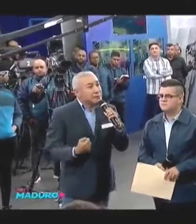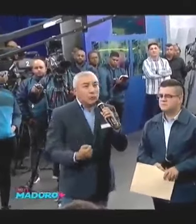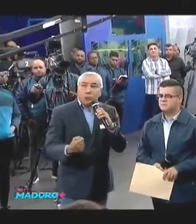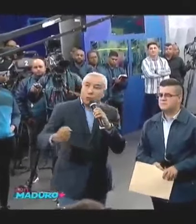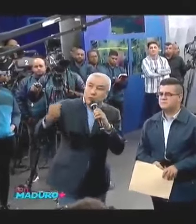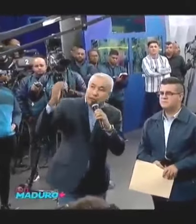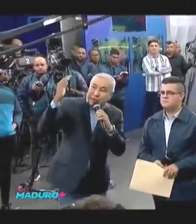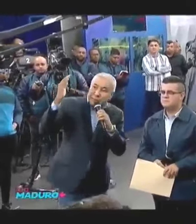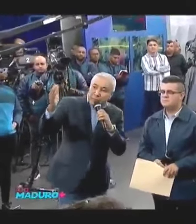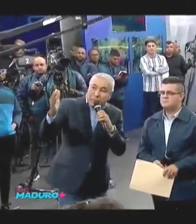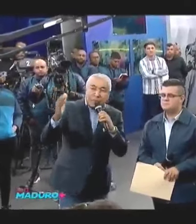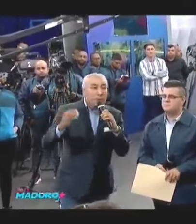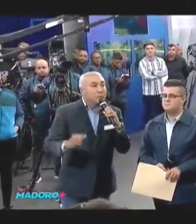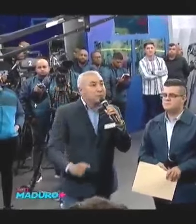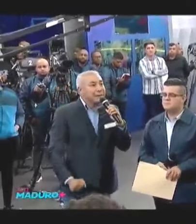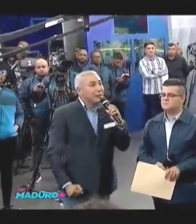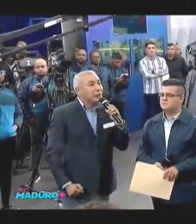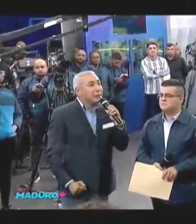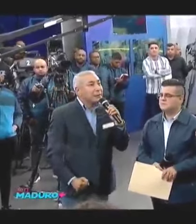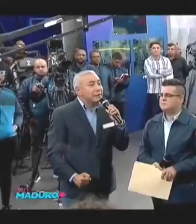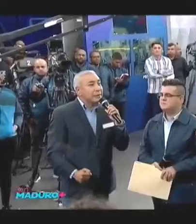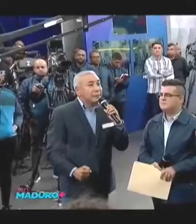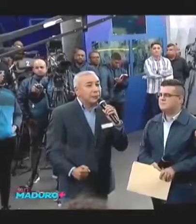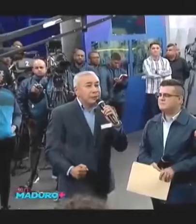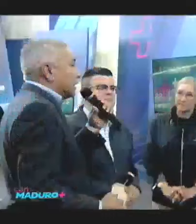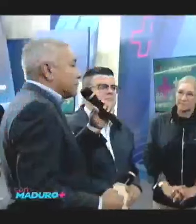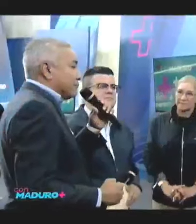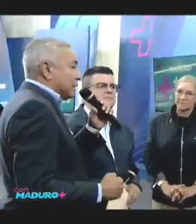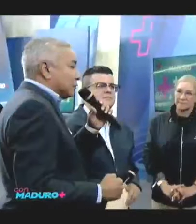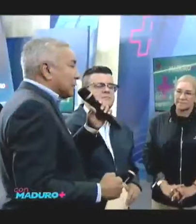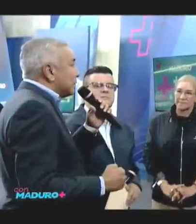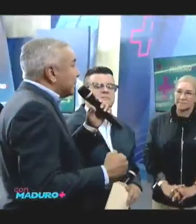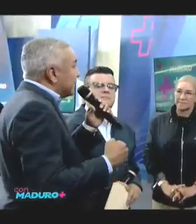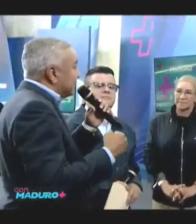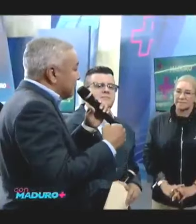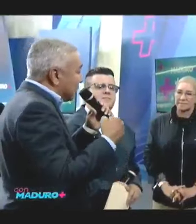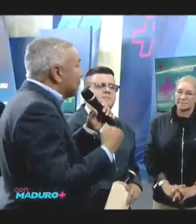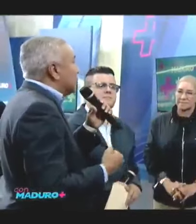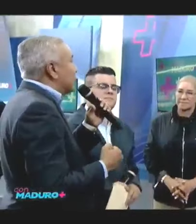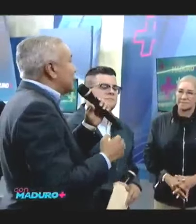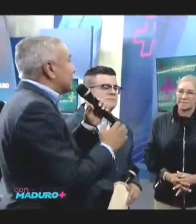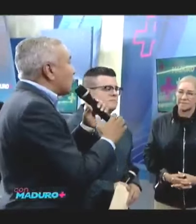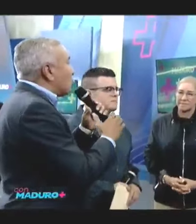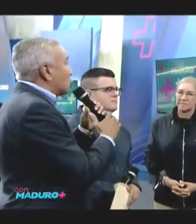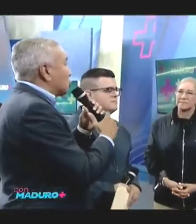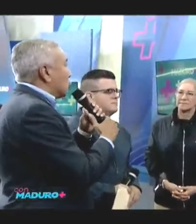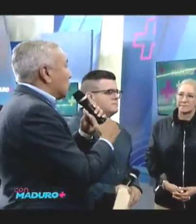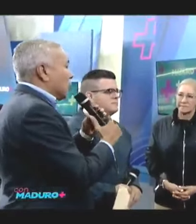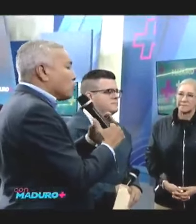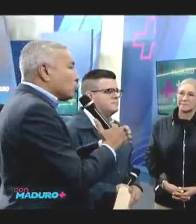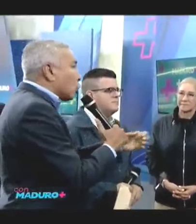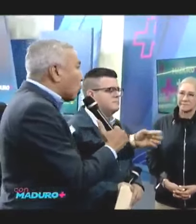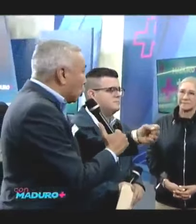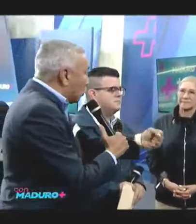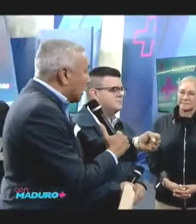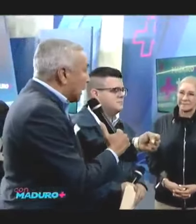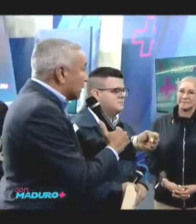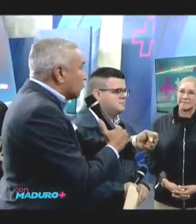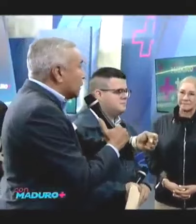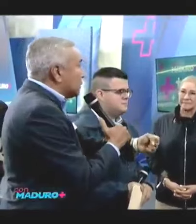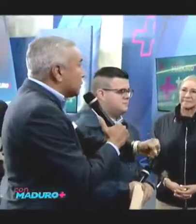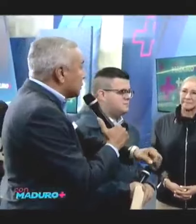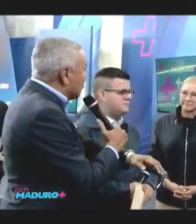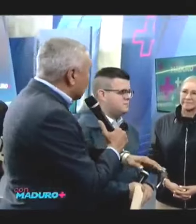el nacionalismo, como lo dice mi hermano Danilo Badel, porque Venezuela debemos defender todos, es un